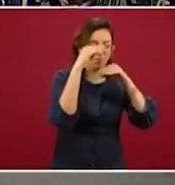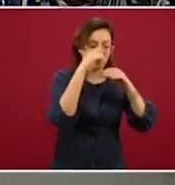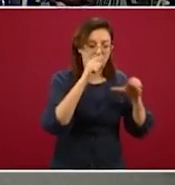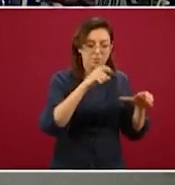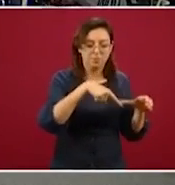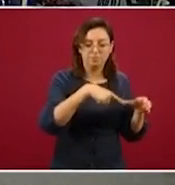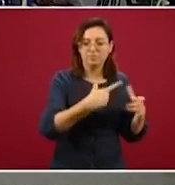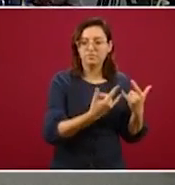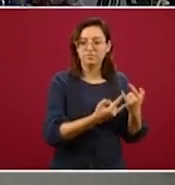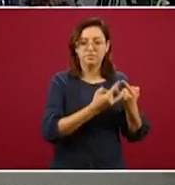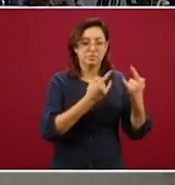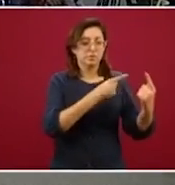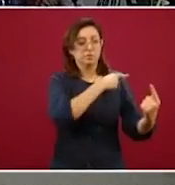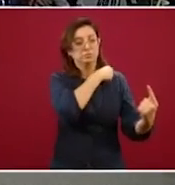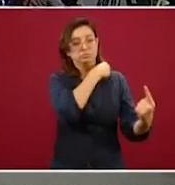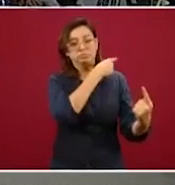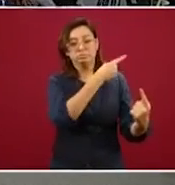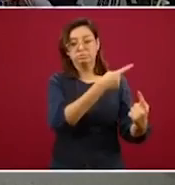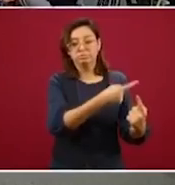en toda la historia de México.